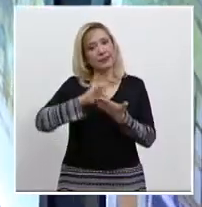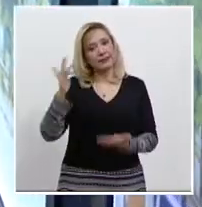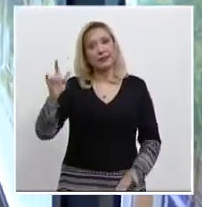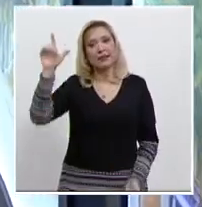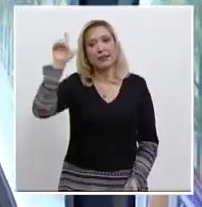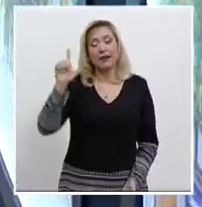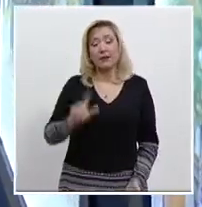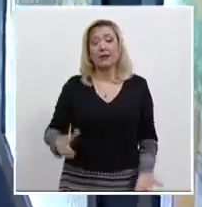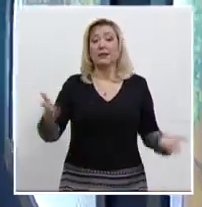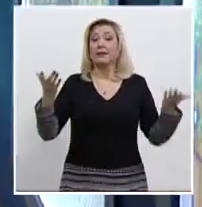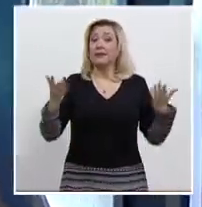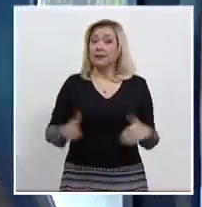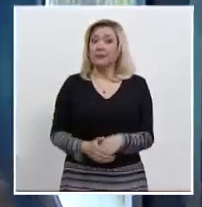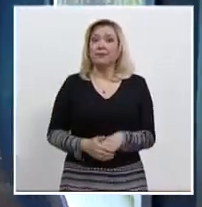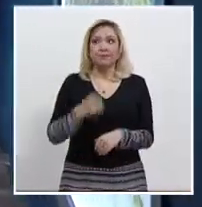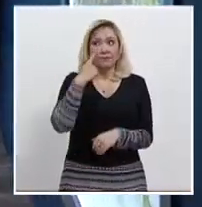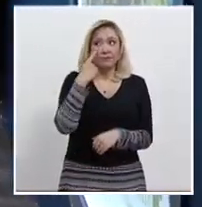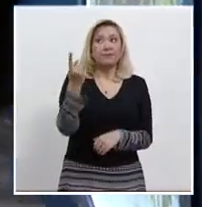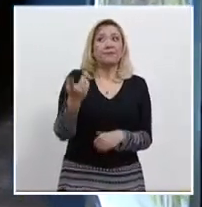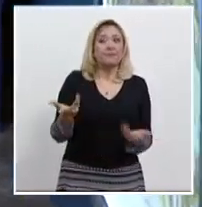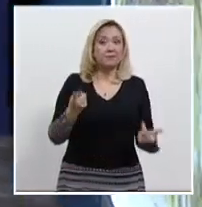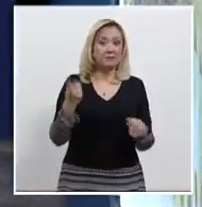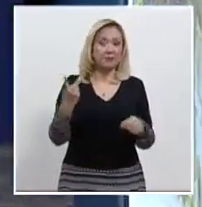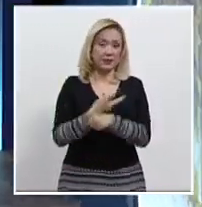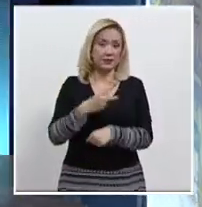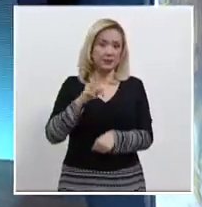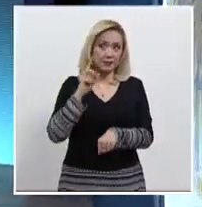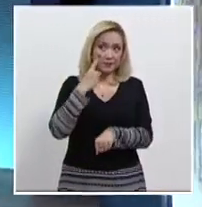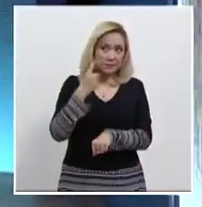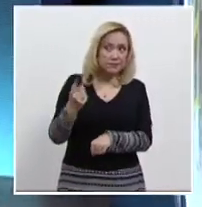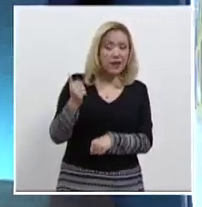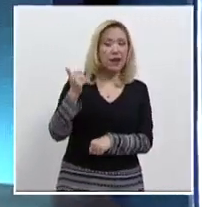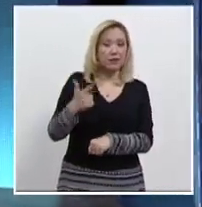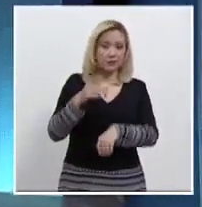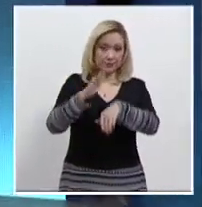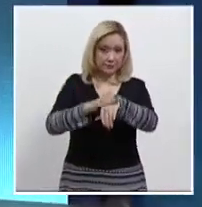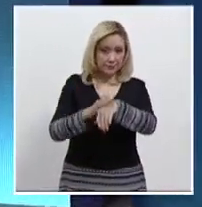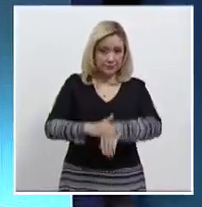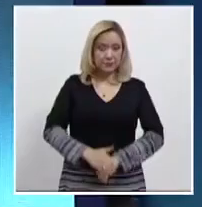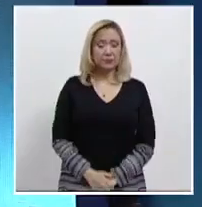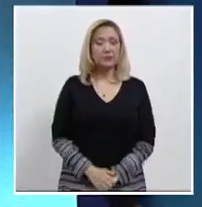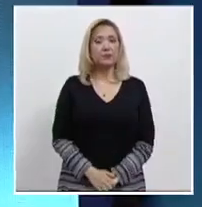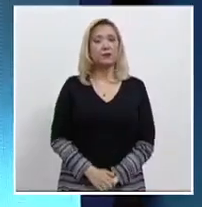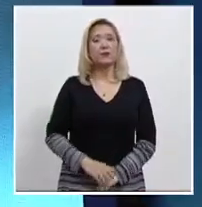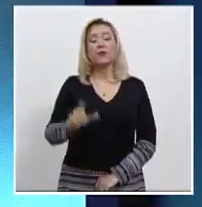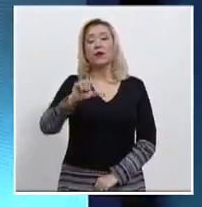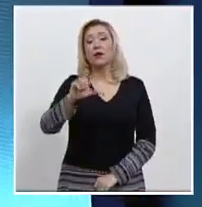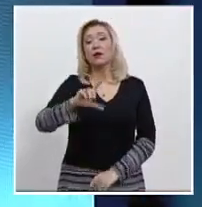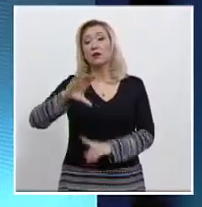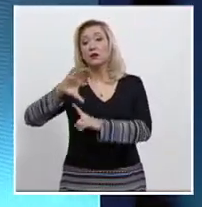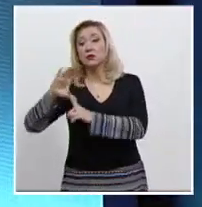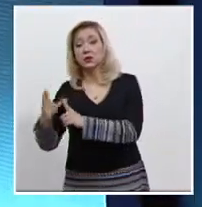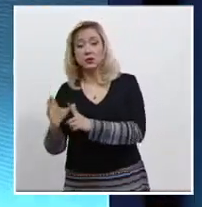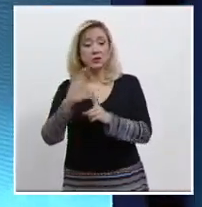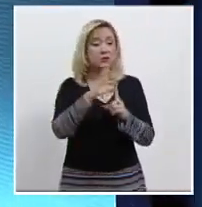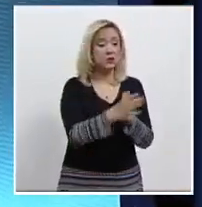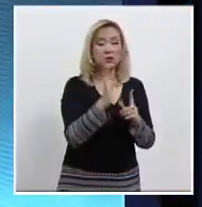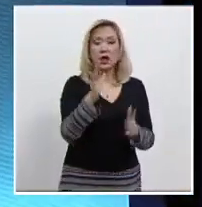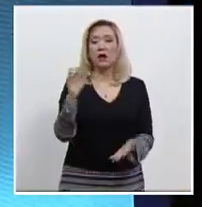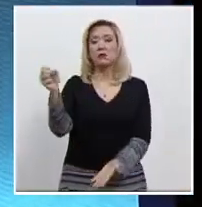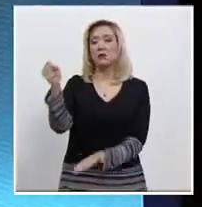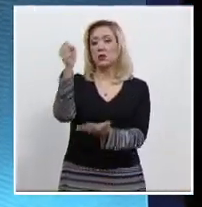por el reporte, pues estaremos muy pendientes de esta información. Y precisamente una vez que en comisiones se aprobó el presupuesto